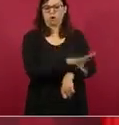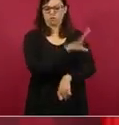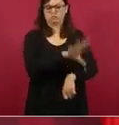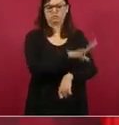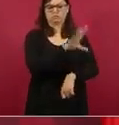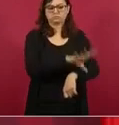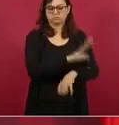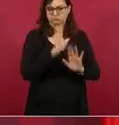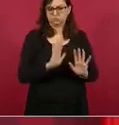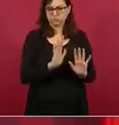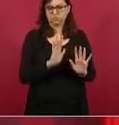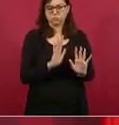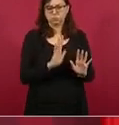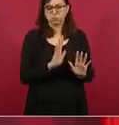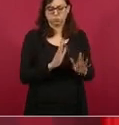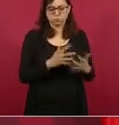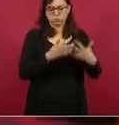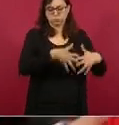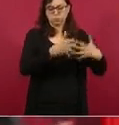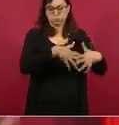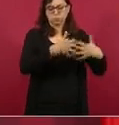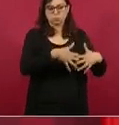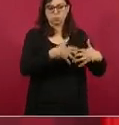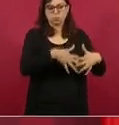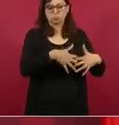las grandes corporaciones